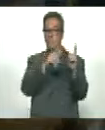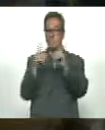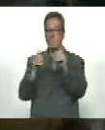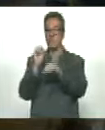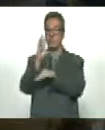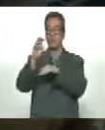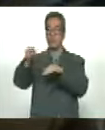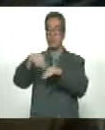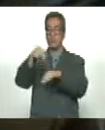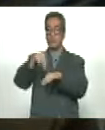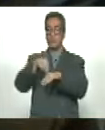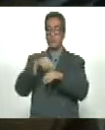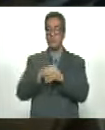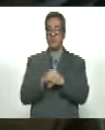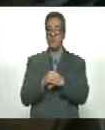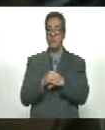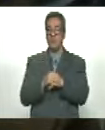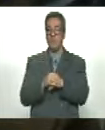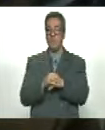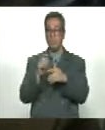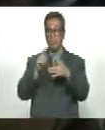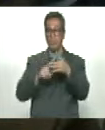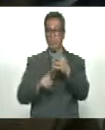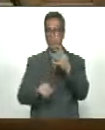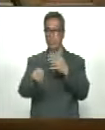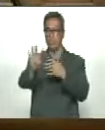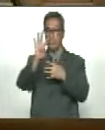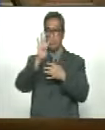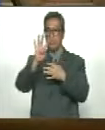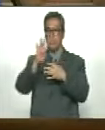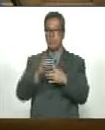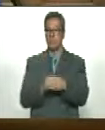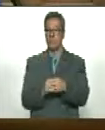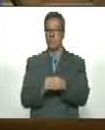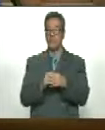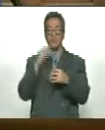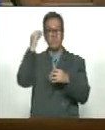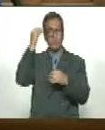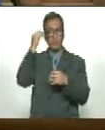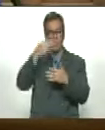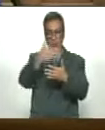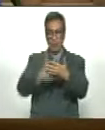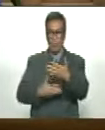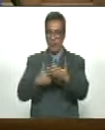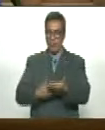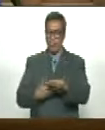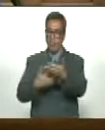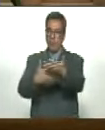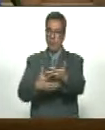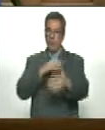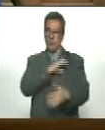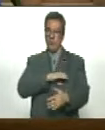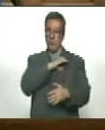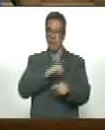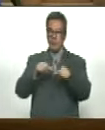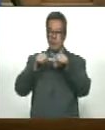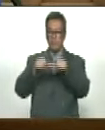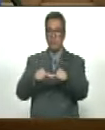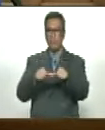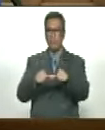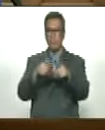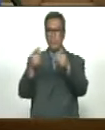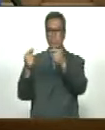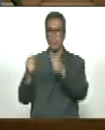de Debates de la Asamblea Nacional. Punto número 4. Considerar el informe presentado por la Comisión Permanente